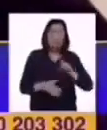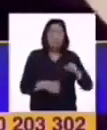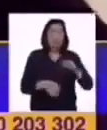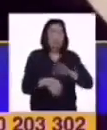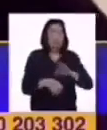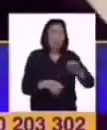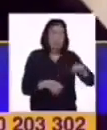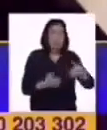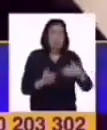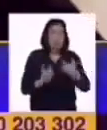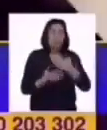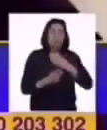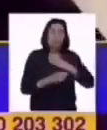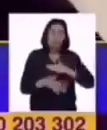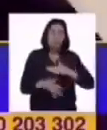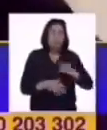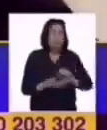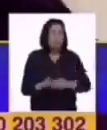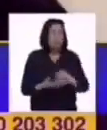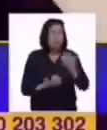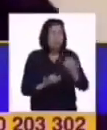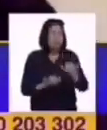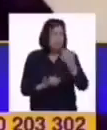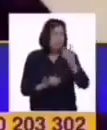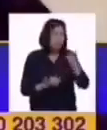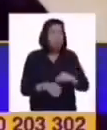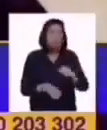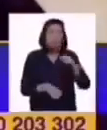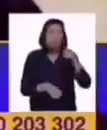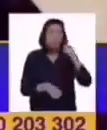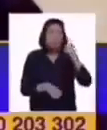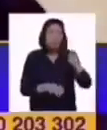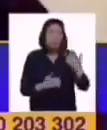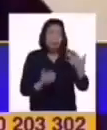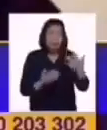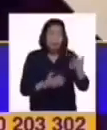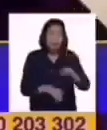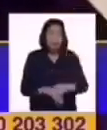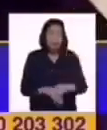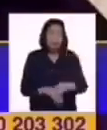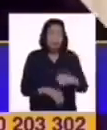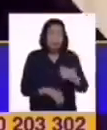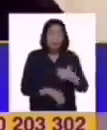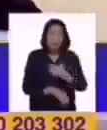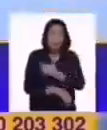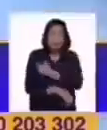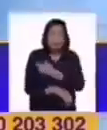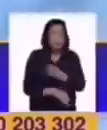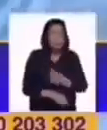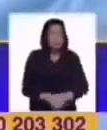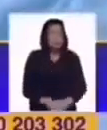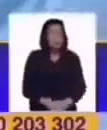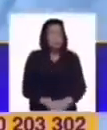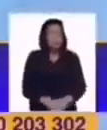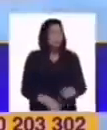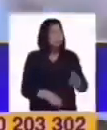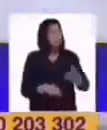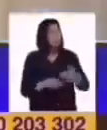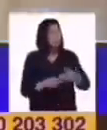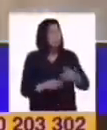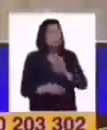para que los médicos puedan reposar ahí está precisamente el señor que está haciendo vacunado